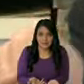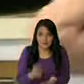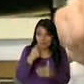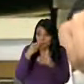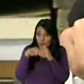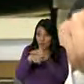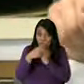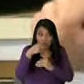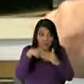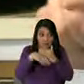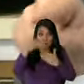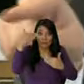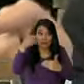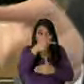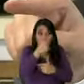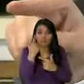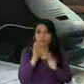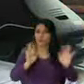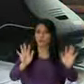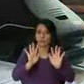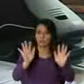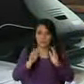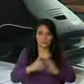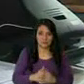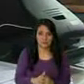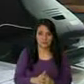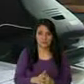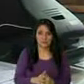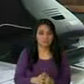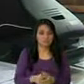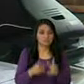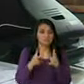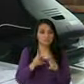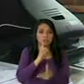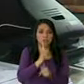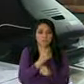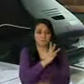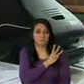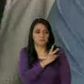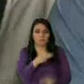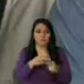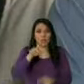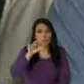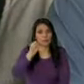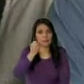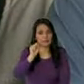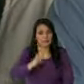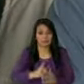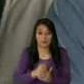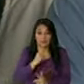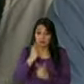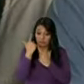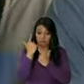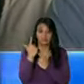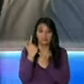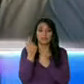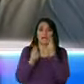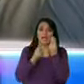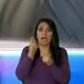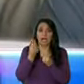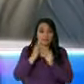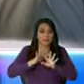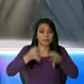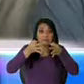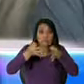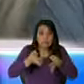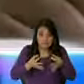involucrar en estas cosas a las Fuerzas Armadas. Y en esto coincide el coronel retirado Luis Hernández, pues asegura que los uniformados lo único que han ratificado